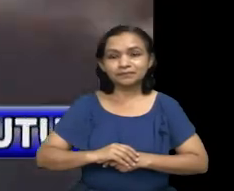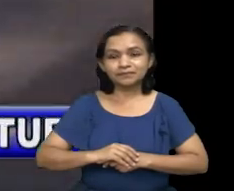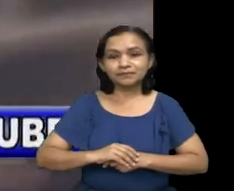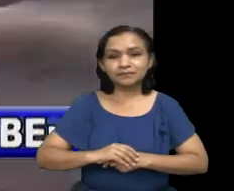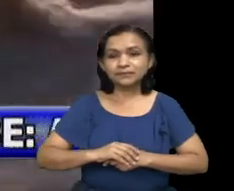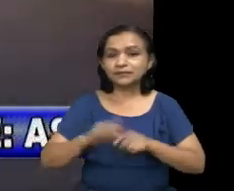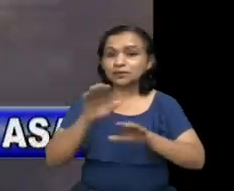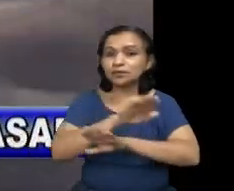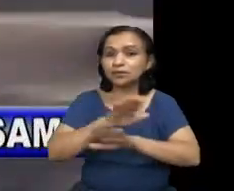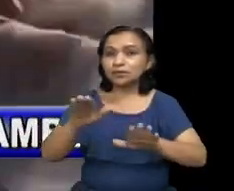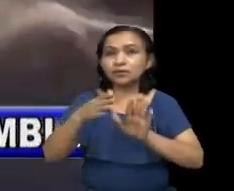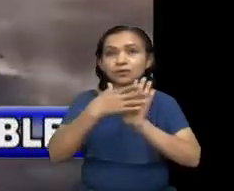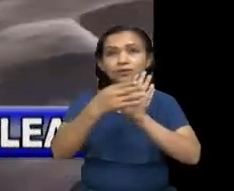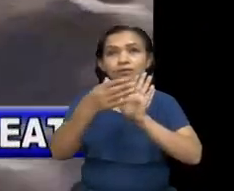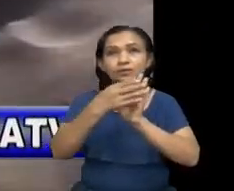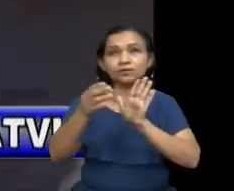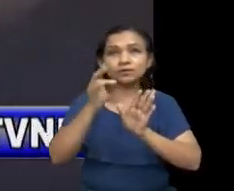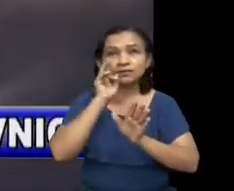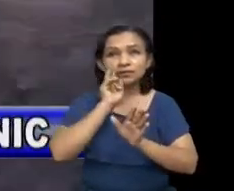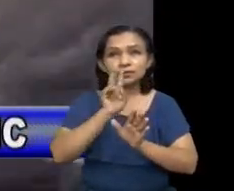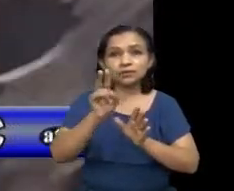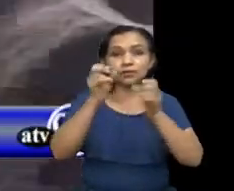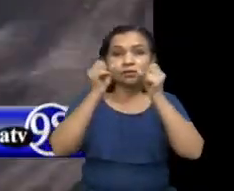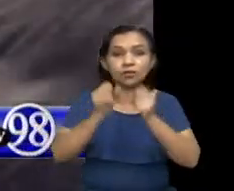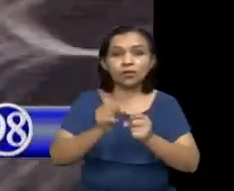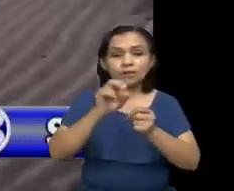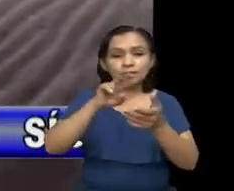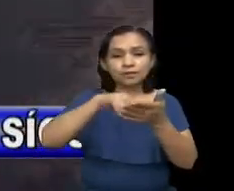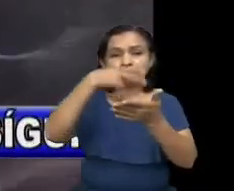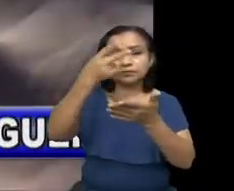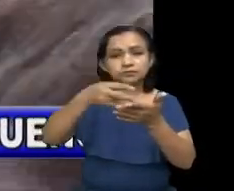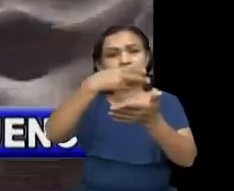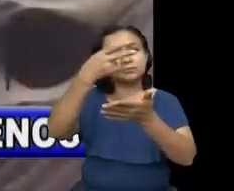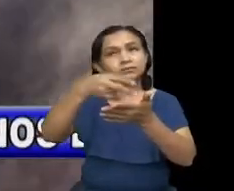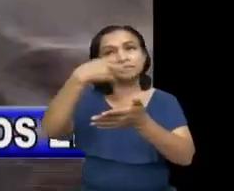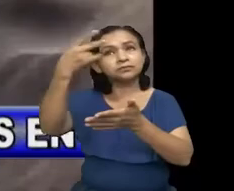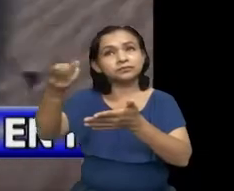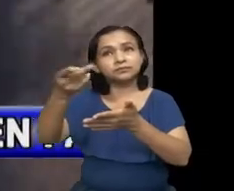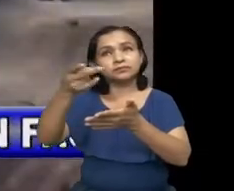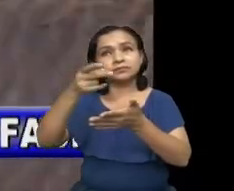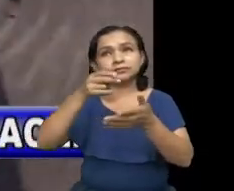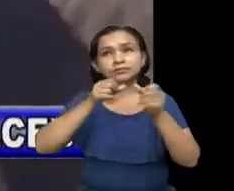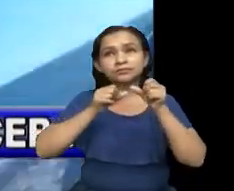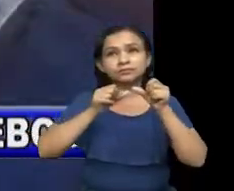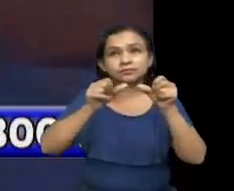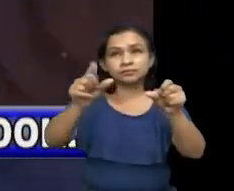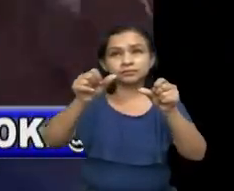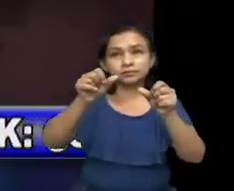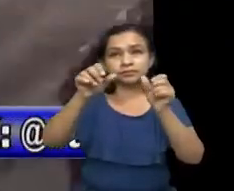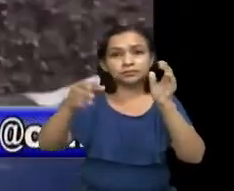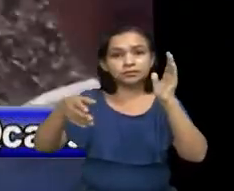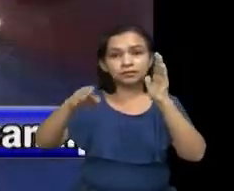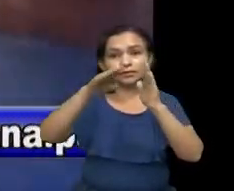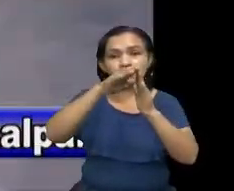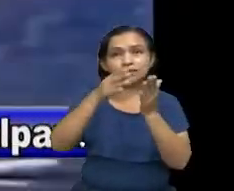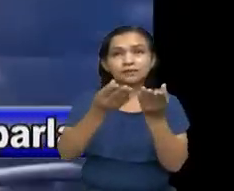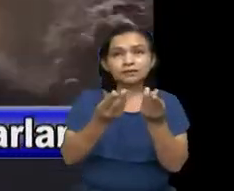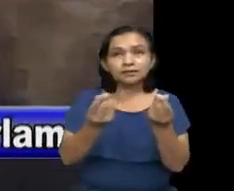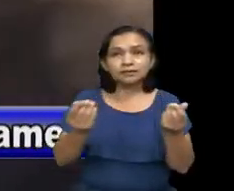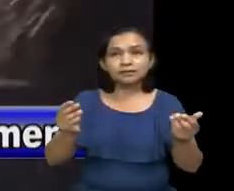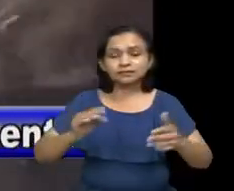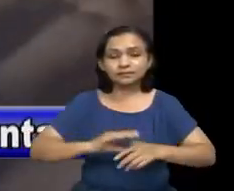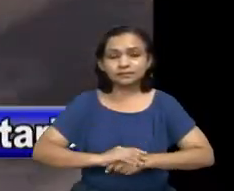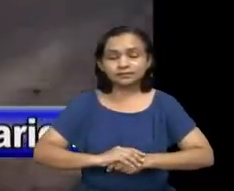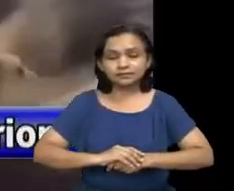Cerramos nuestro segmento Lo Viral con las imágenes de un joven que da saltos mortales continuos sobre una montaña de arena.